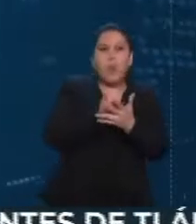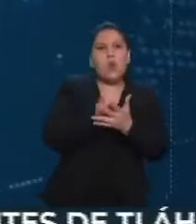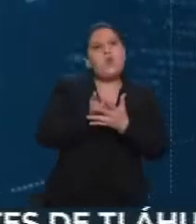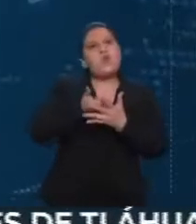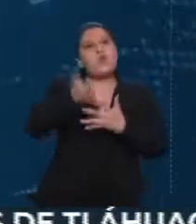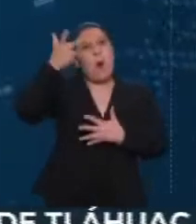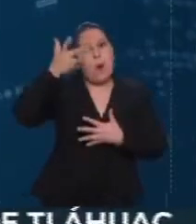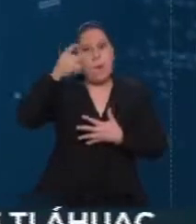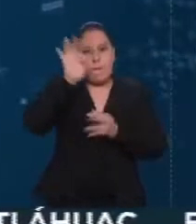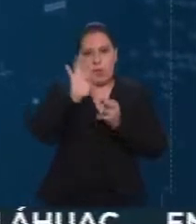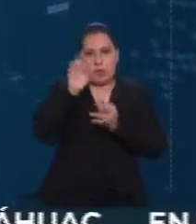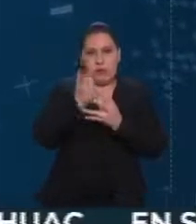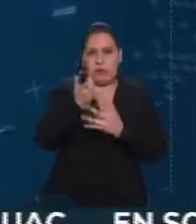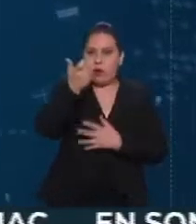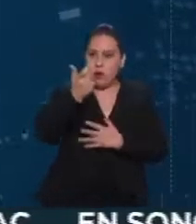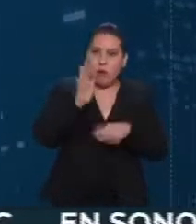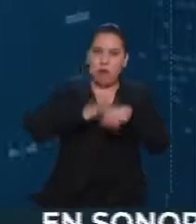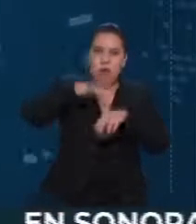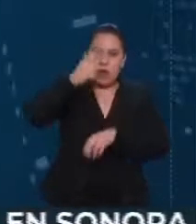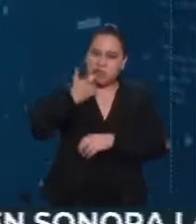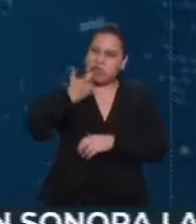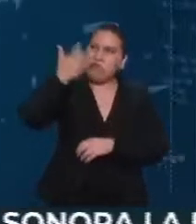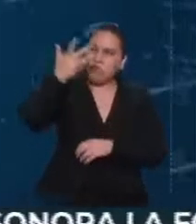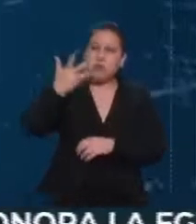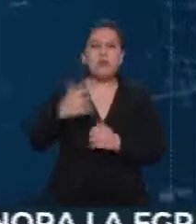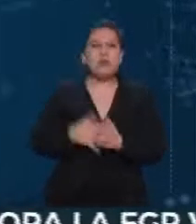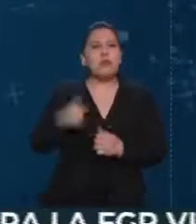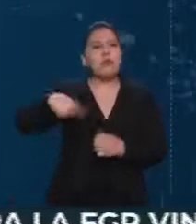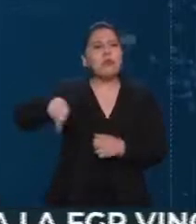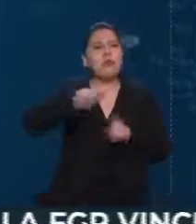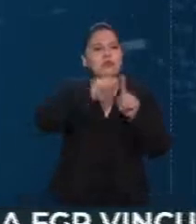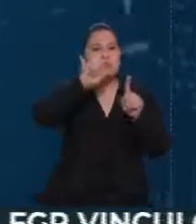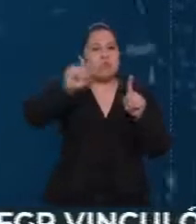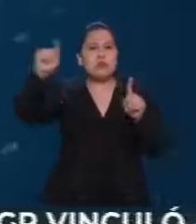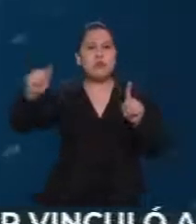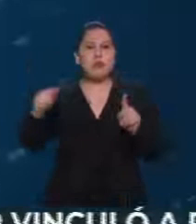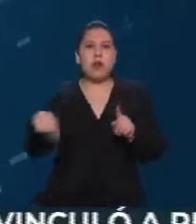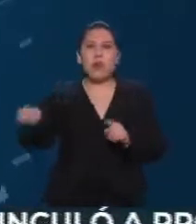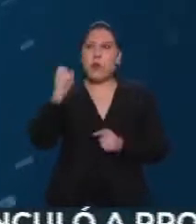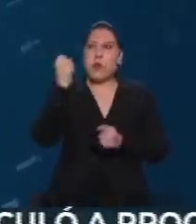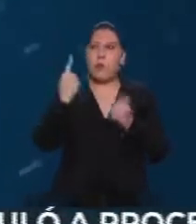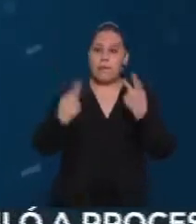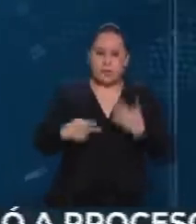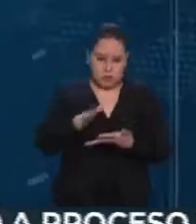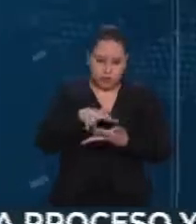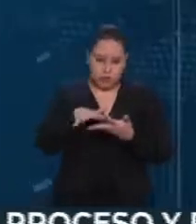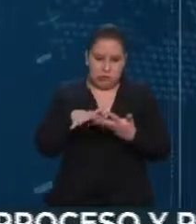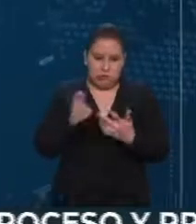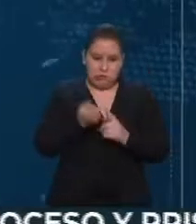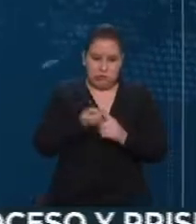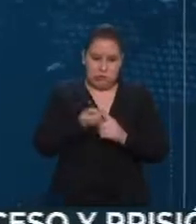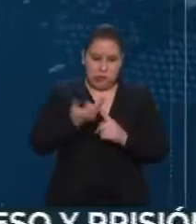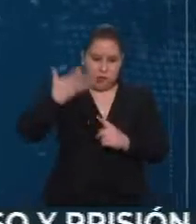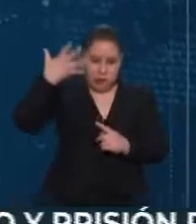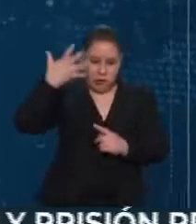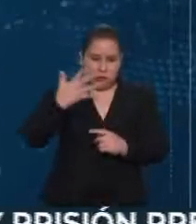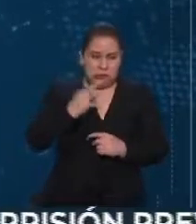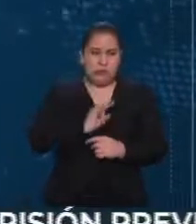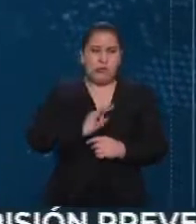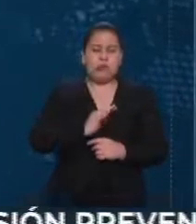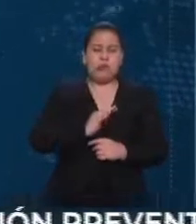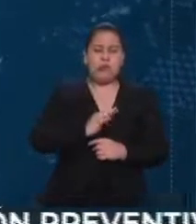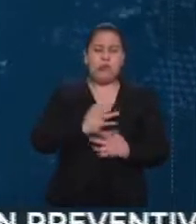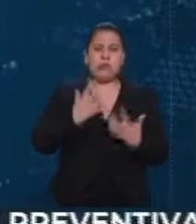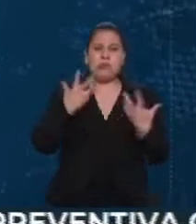tratamiento periodístico que se le da a esta situación puede asustarnos a los lectores, pero de acuerdo al contexto en